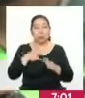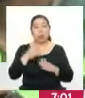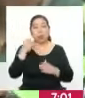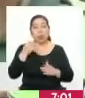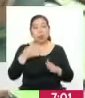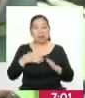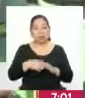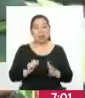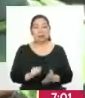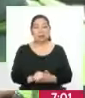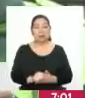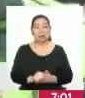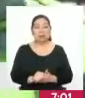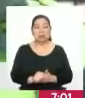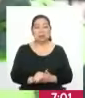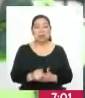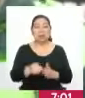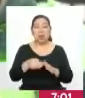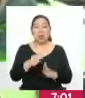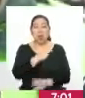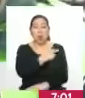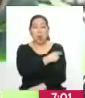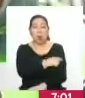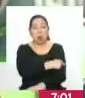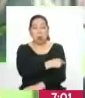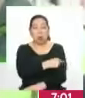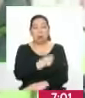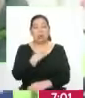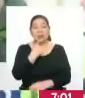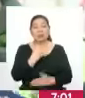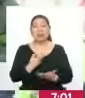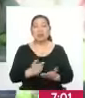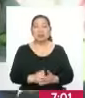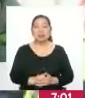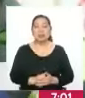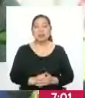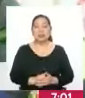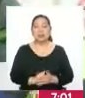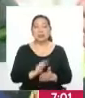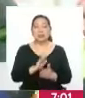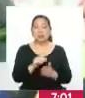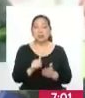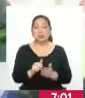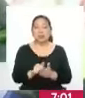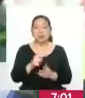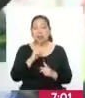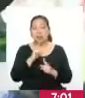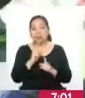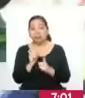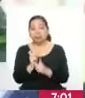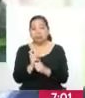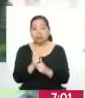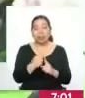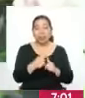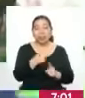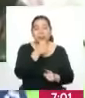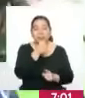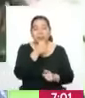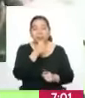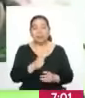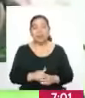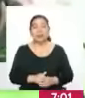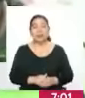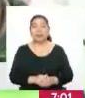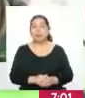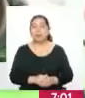pero ya ese es el reporte oficial del hospital, por eso es que les he dado el diagnóstico. General, ¿hay familiares en todo caso que la han visto en Villa María del Triunfo y la han traído acá, sin la